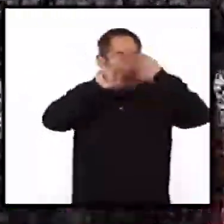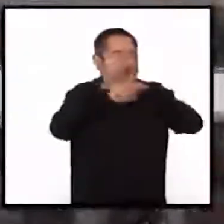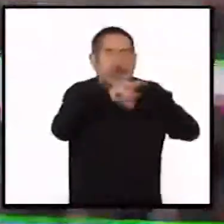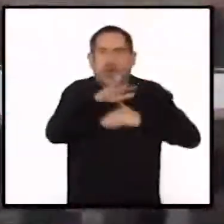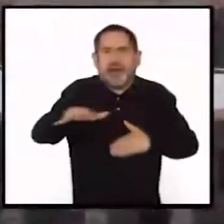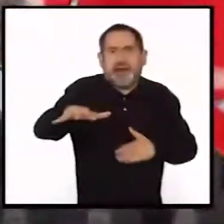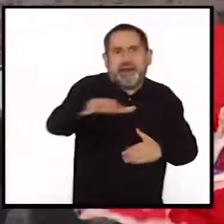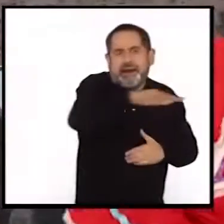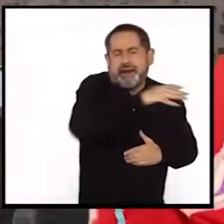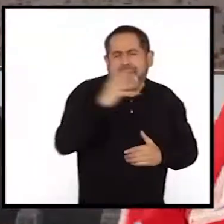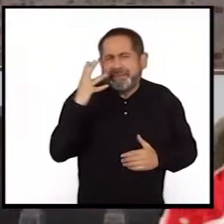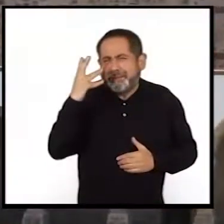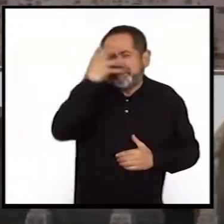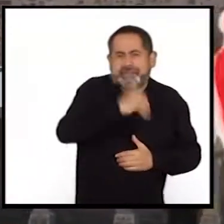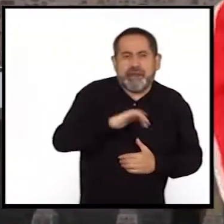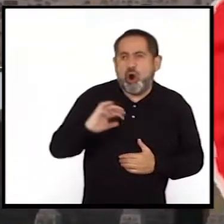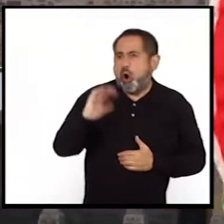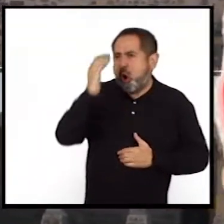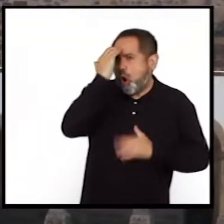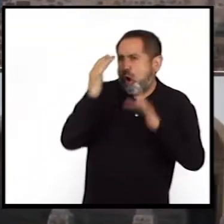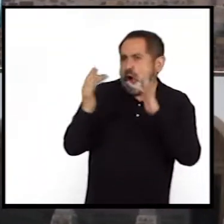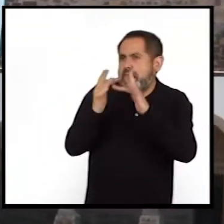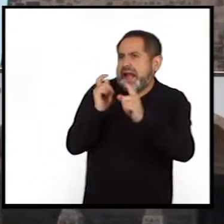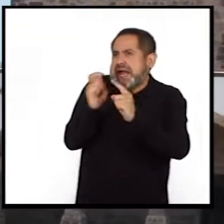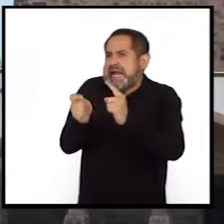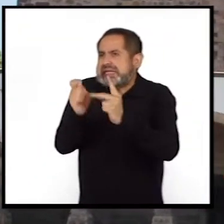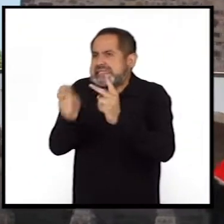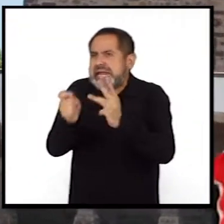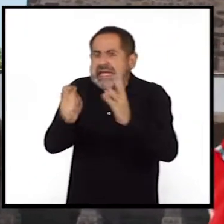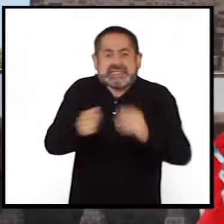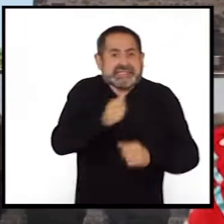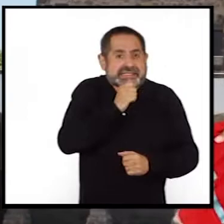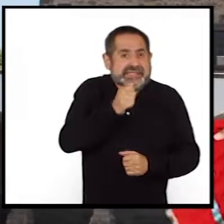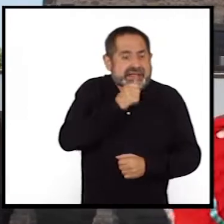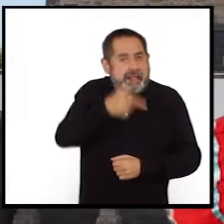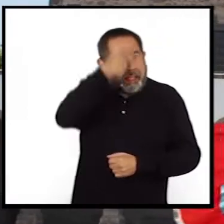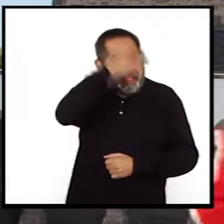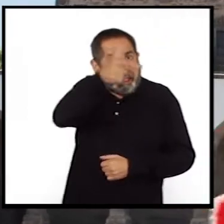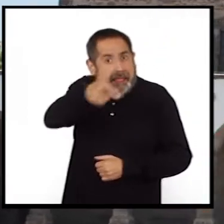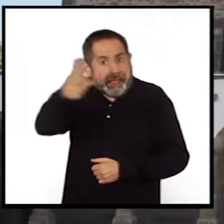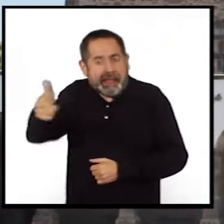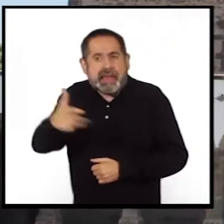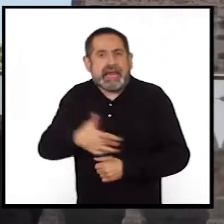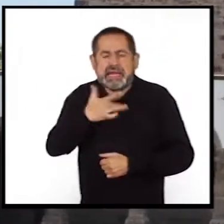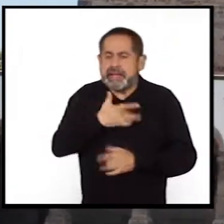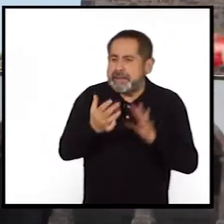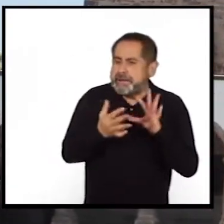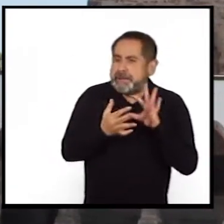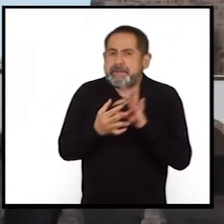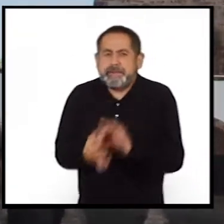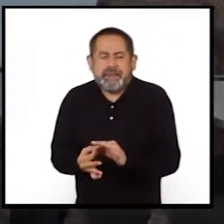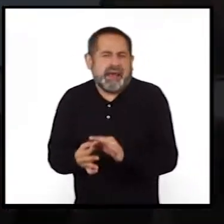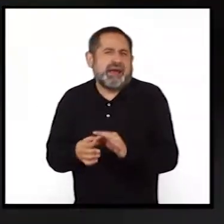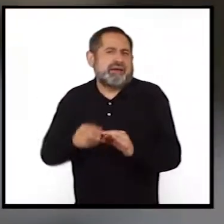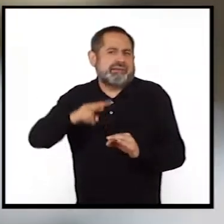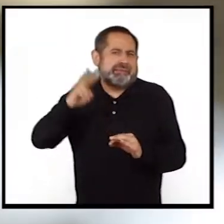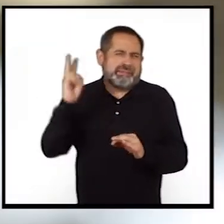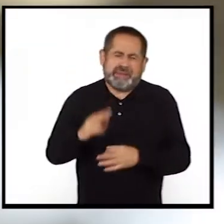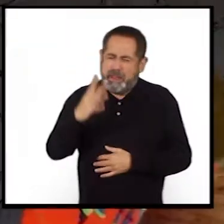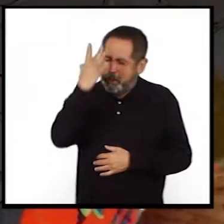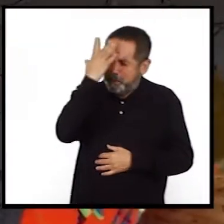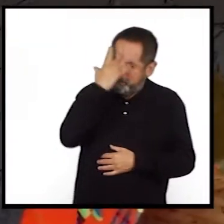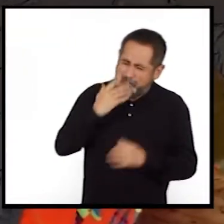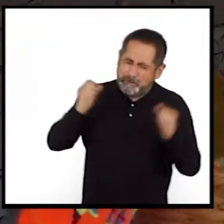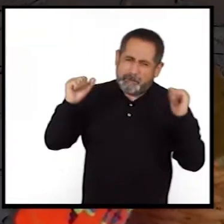a un espacio virtual, que conecta a descubrir nuevos lugares, siendo el enlace que te aproxima a vivir y ser parte de